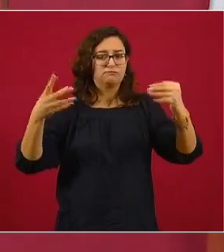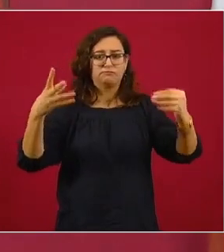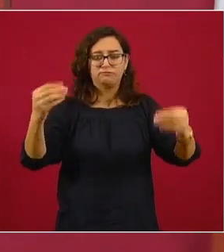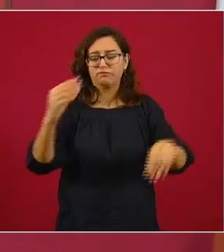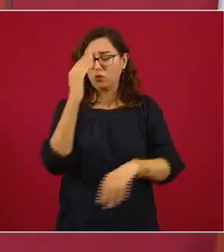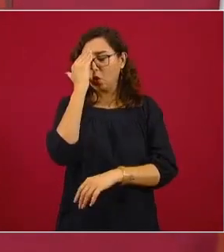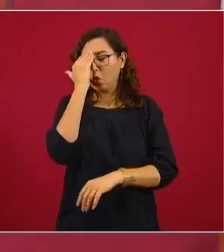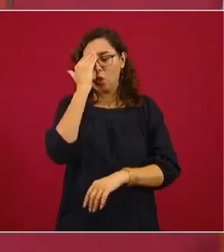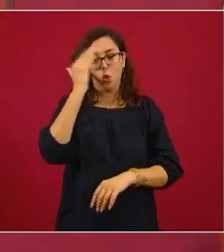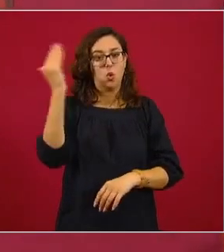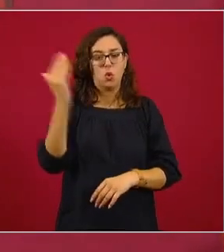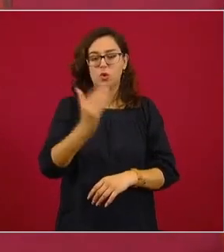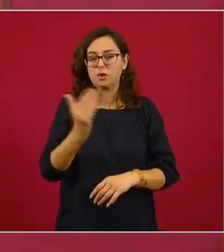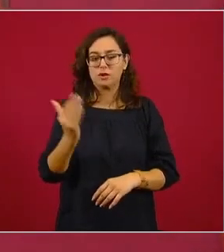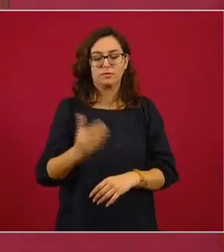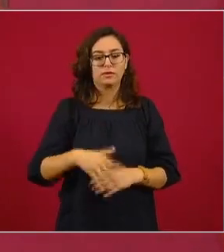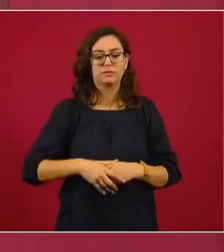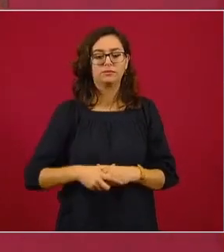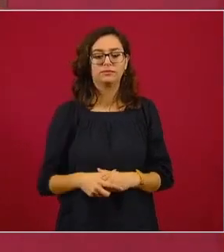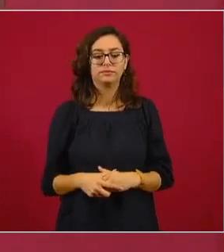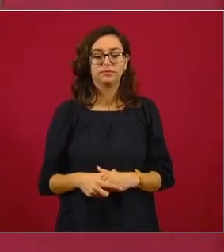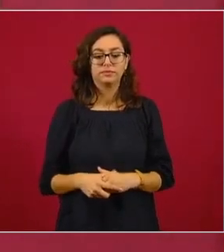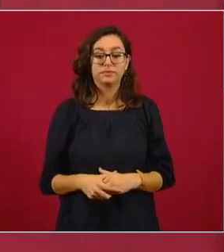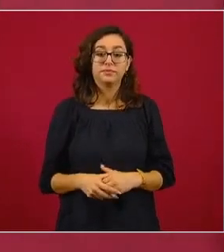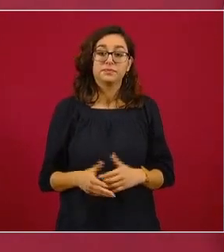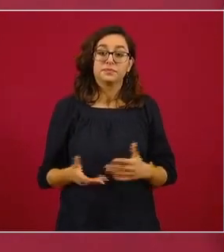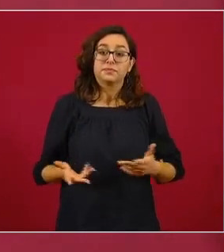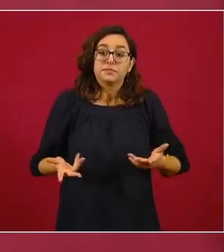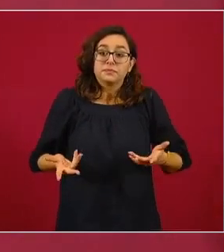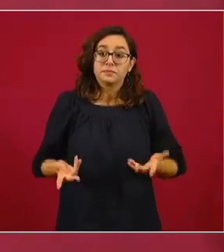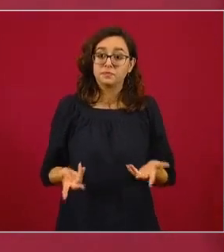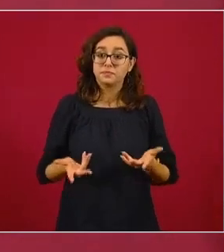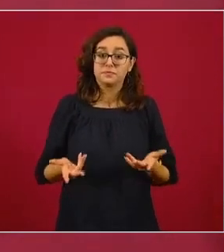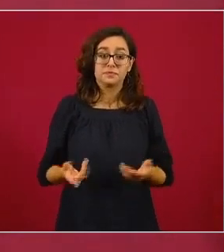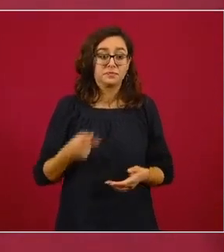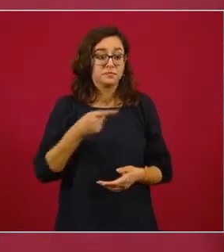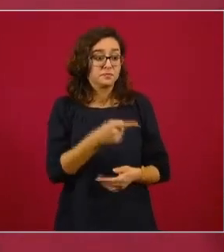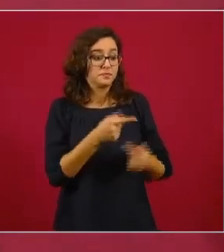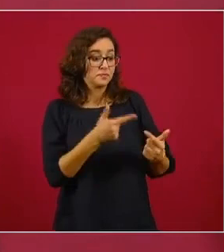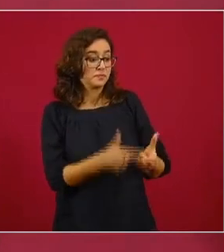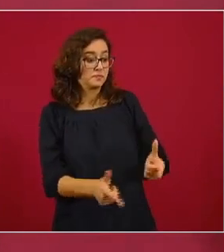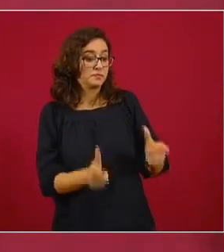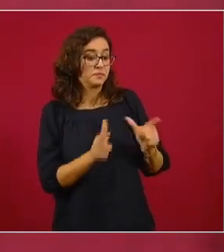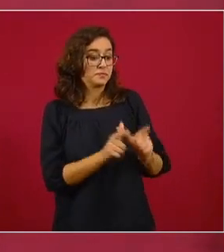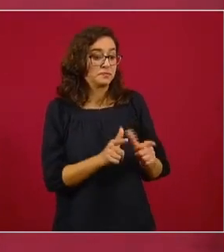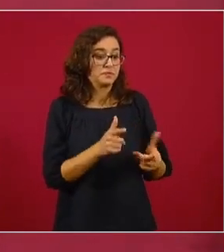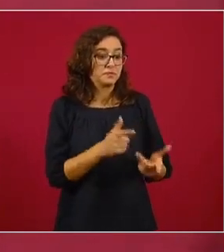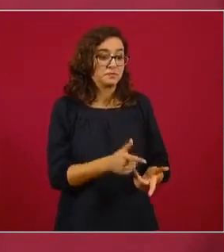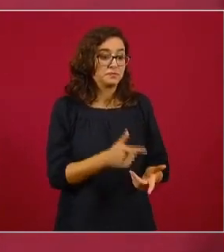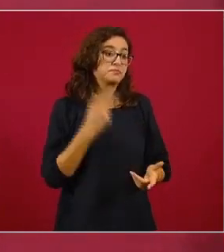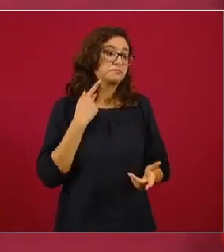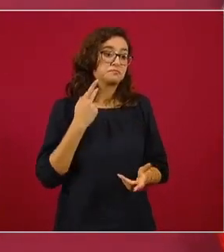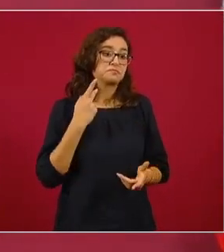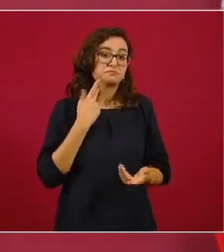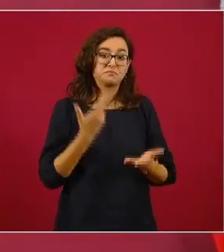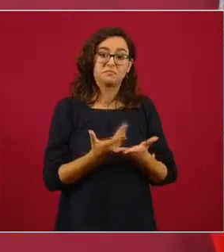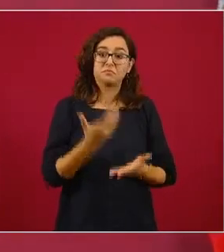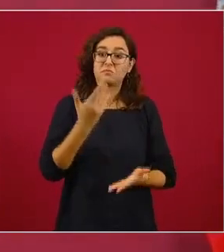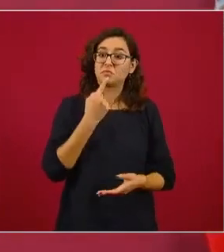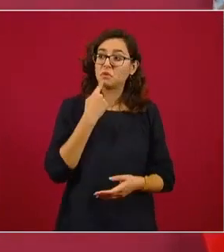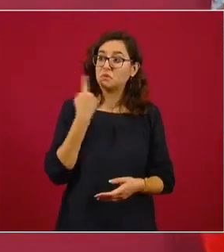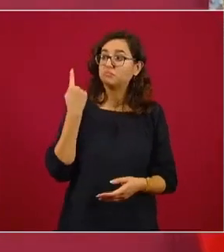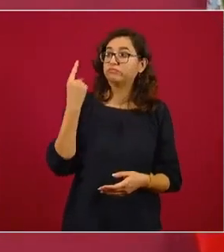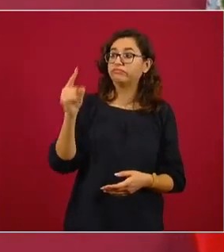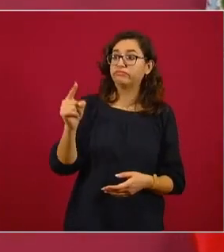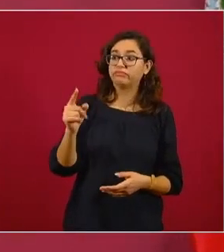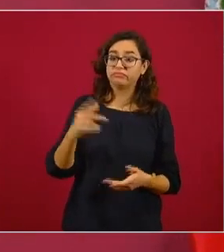tan terrible. Entonces, el que presenten denuncia en contra de nosotros sobre